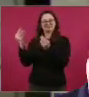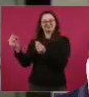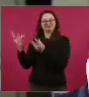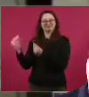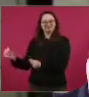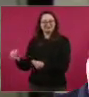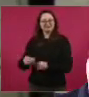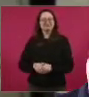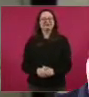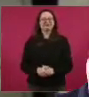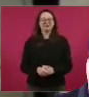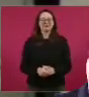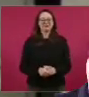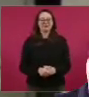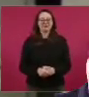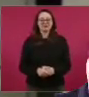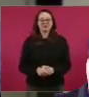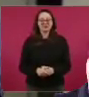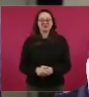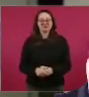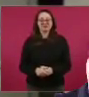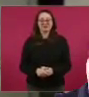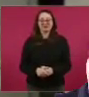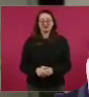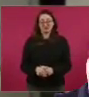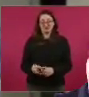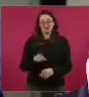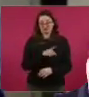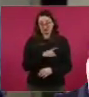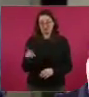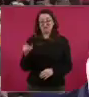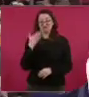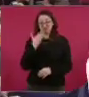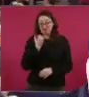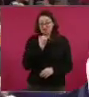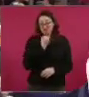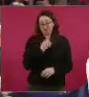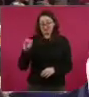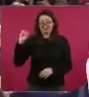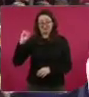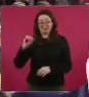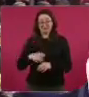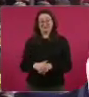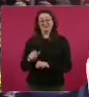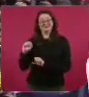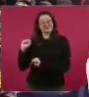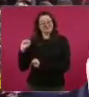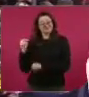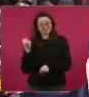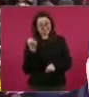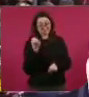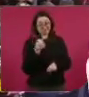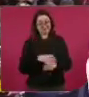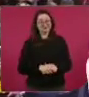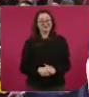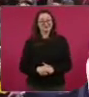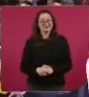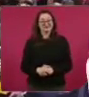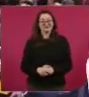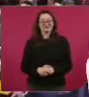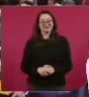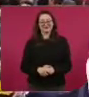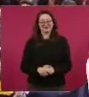Imagínense, son muy buenos todos los beisbolistas, ¿no?